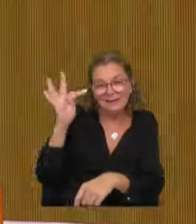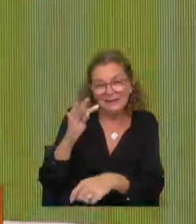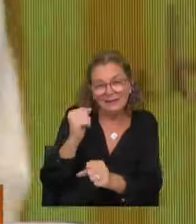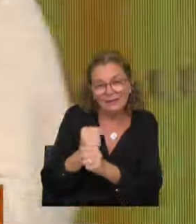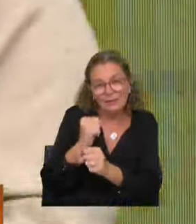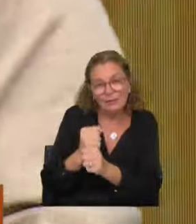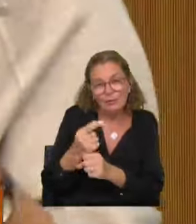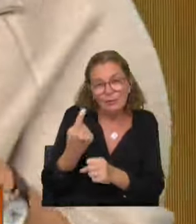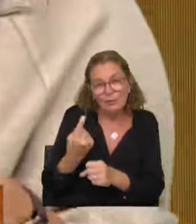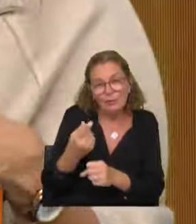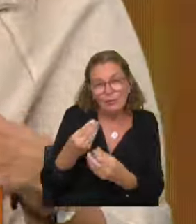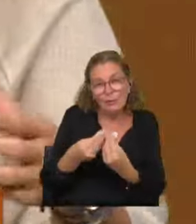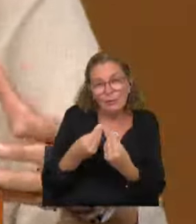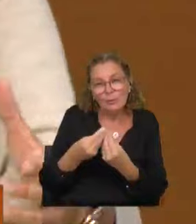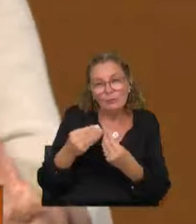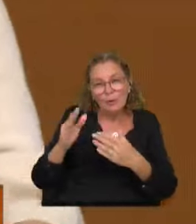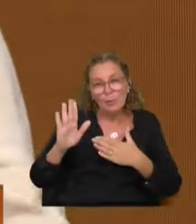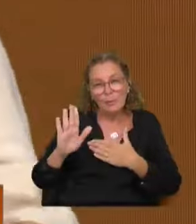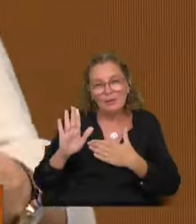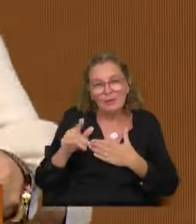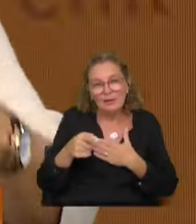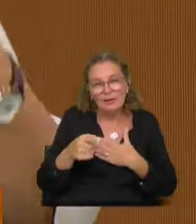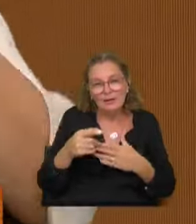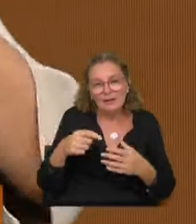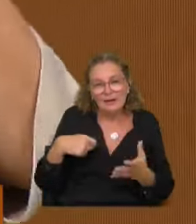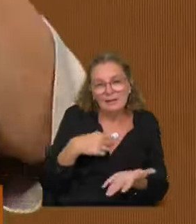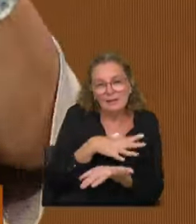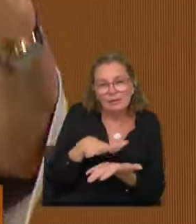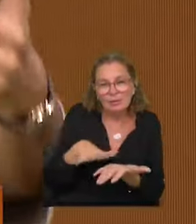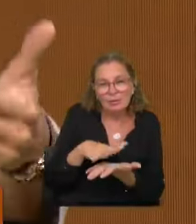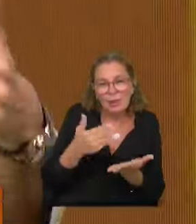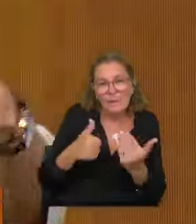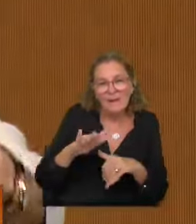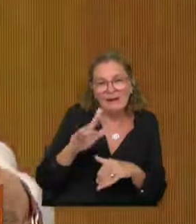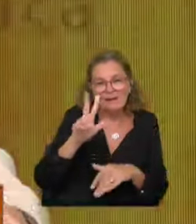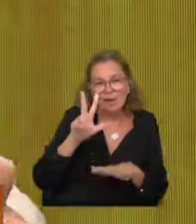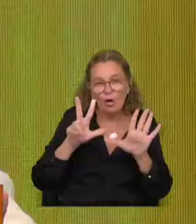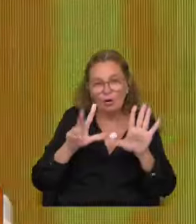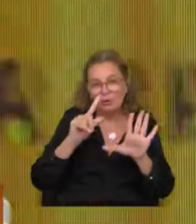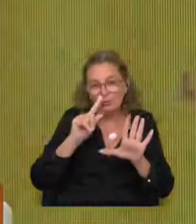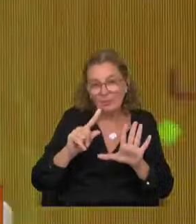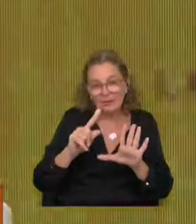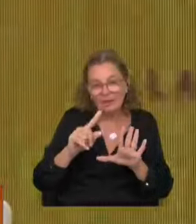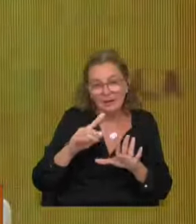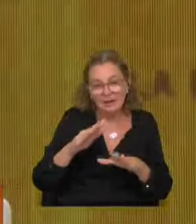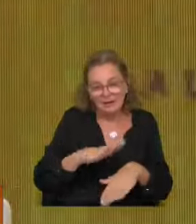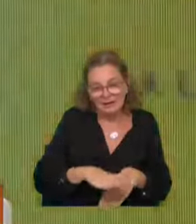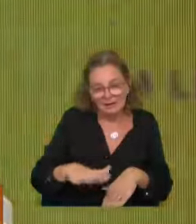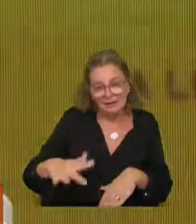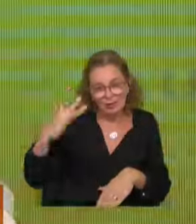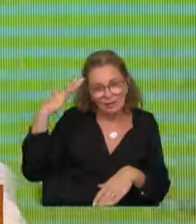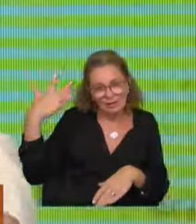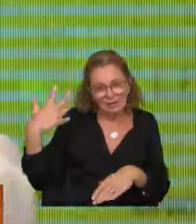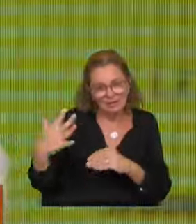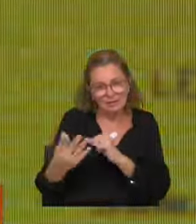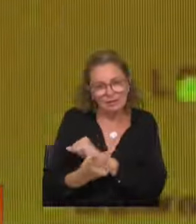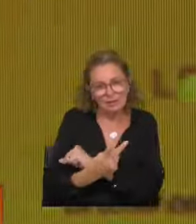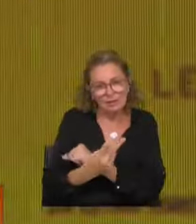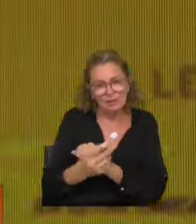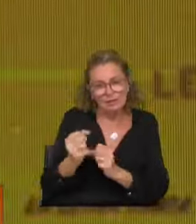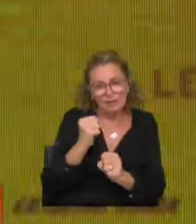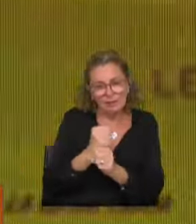muchísimo compromiso con quienes están afrontando la situación de estos más de 8,000 niñas niños adolescentes que están en el sistema de protección son